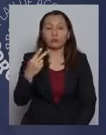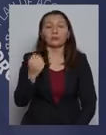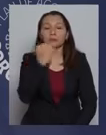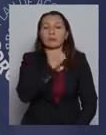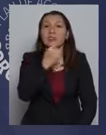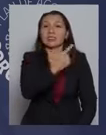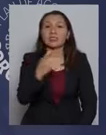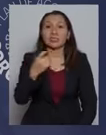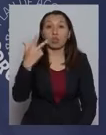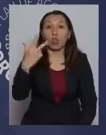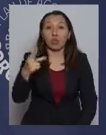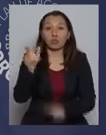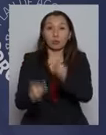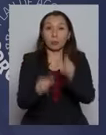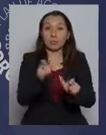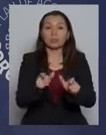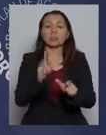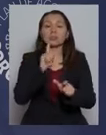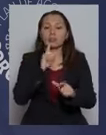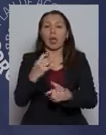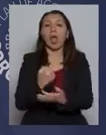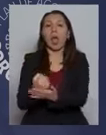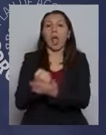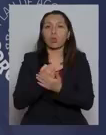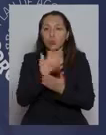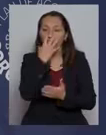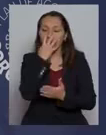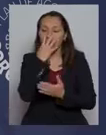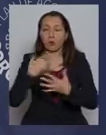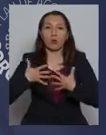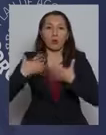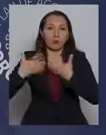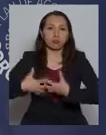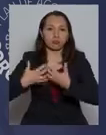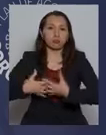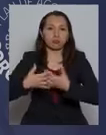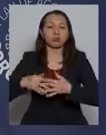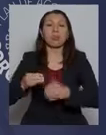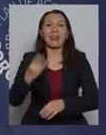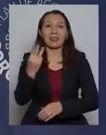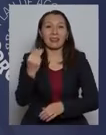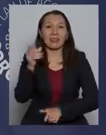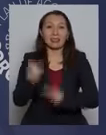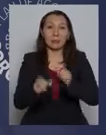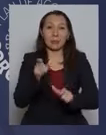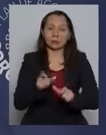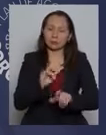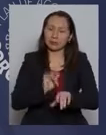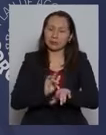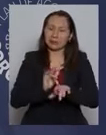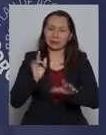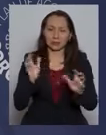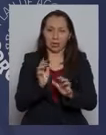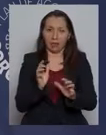108 pacientes se encuentran en ventilación mecánica y 13 de ellos en estado